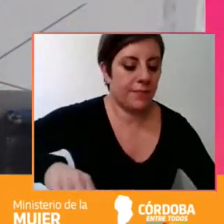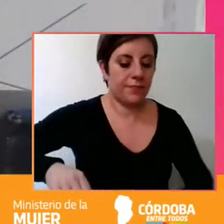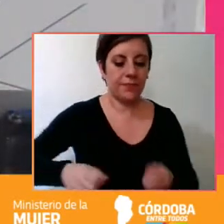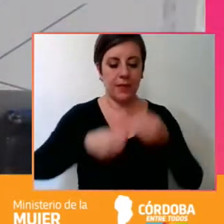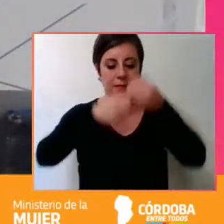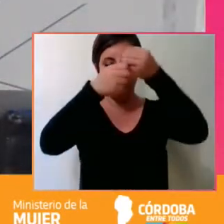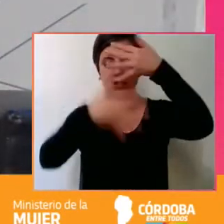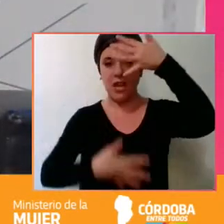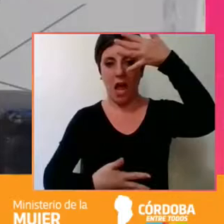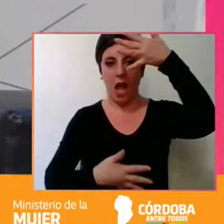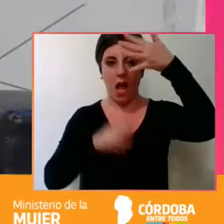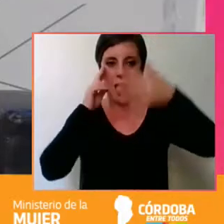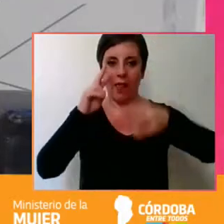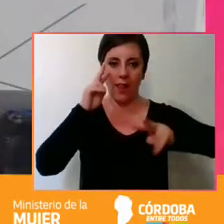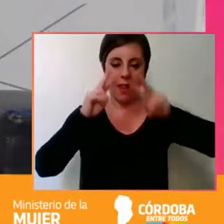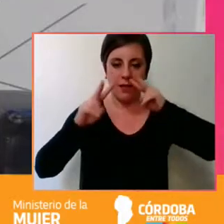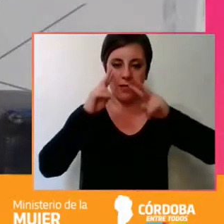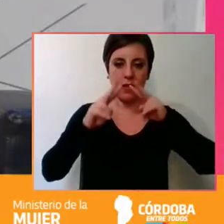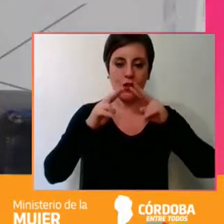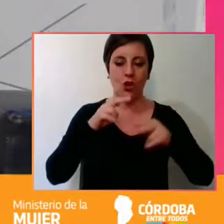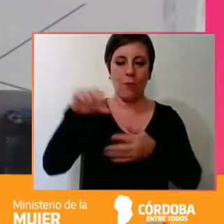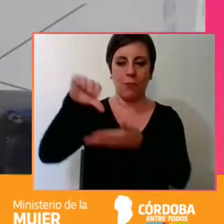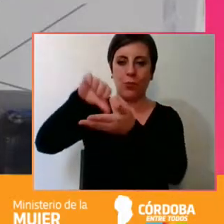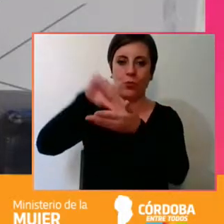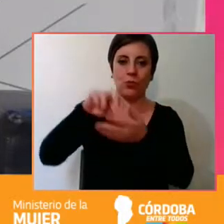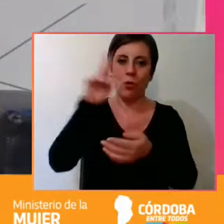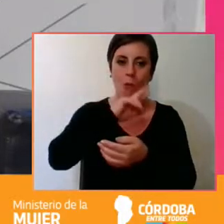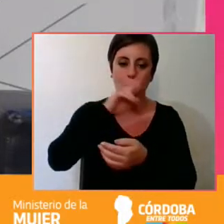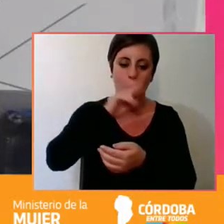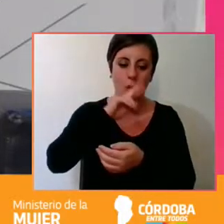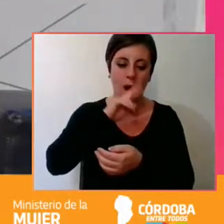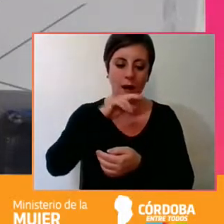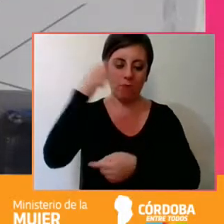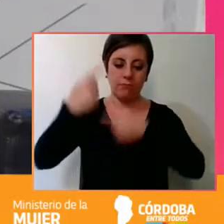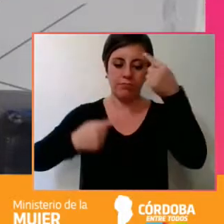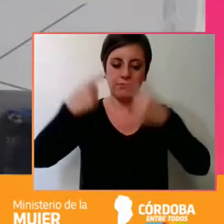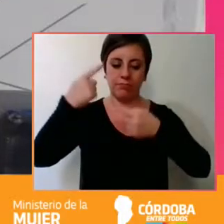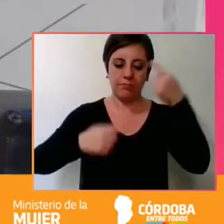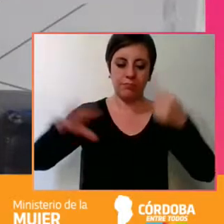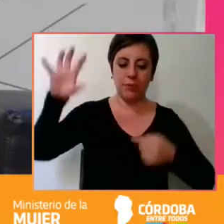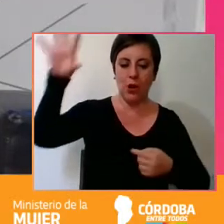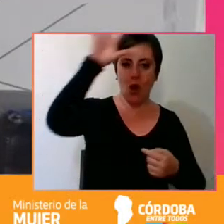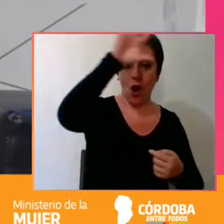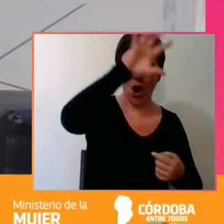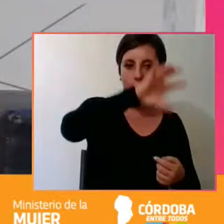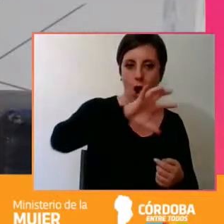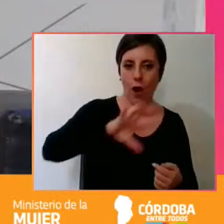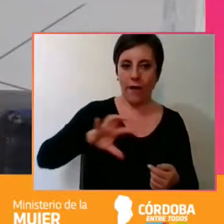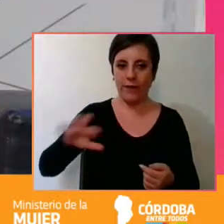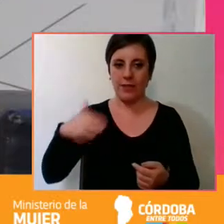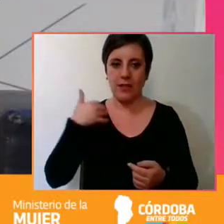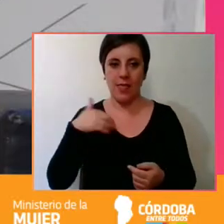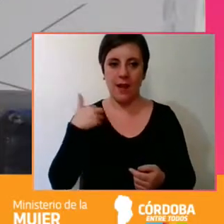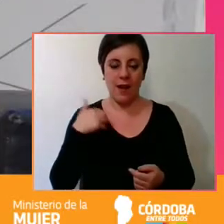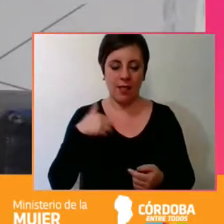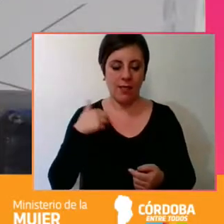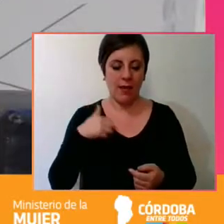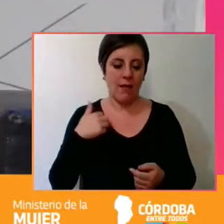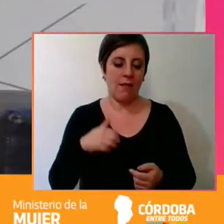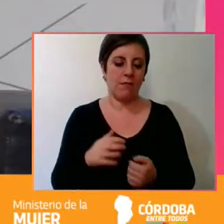vemos que hay personas del Punto Mujer, también que hay de distintas provincias de Argentina y, bueno, de las